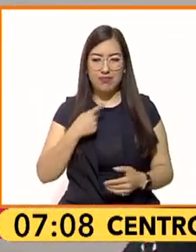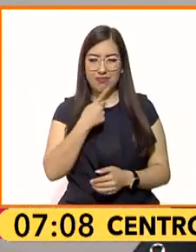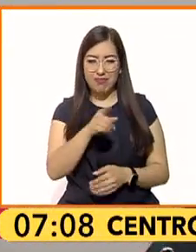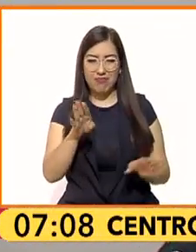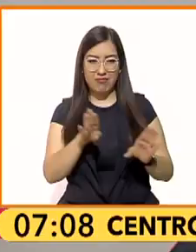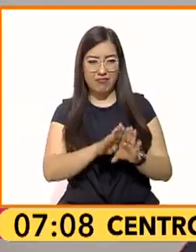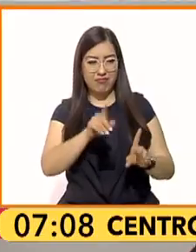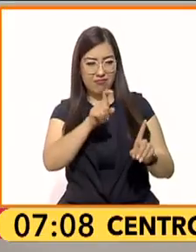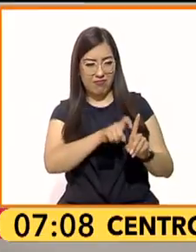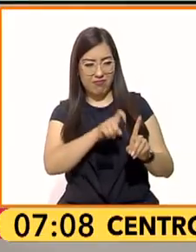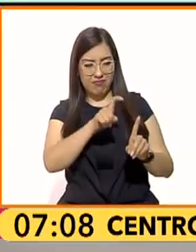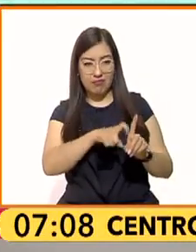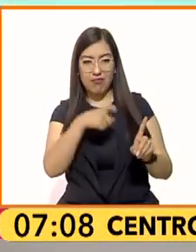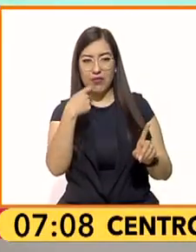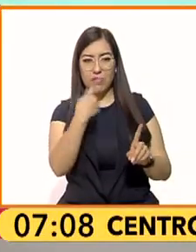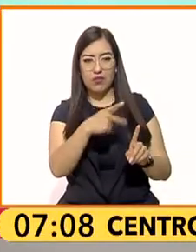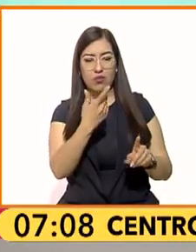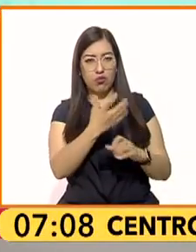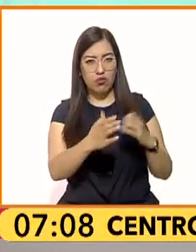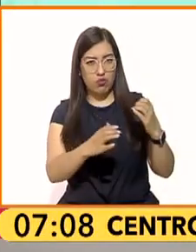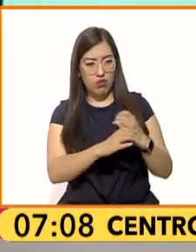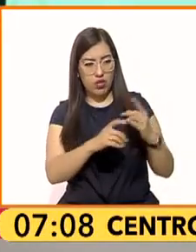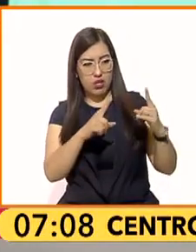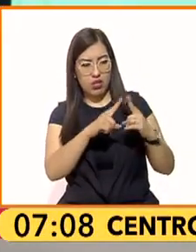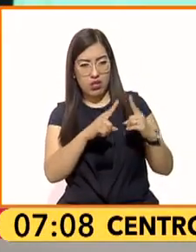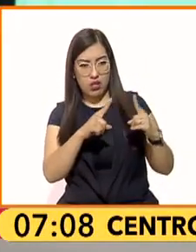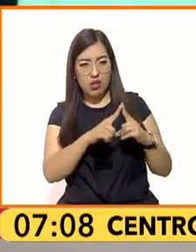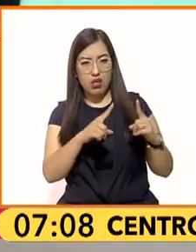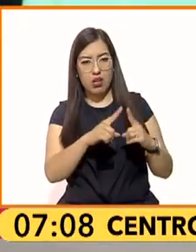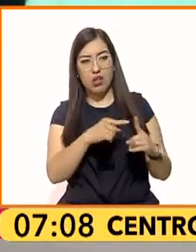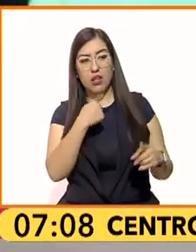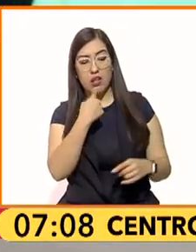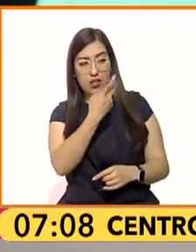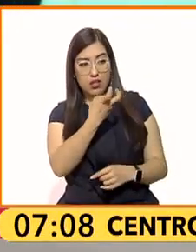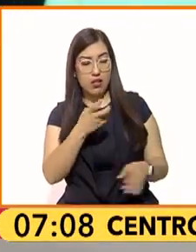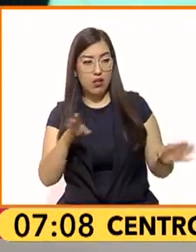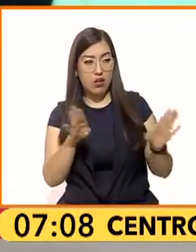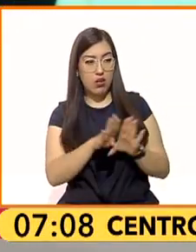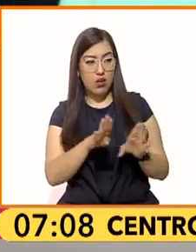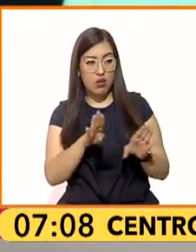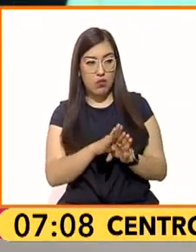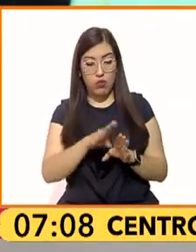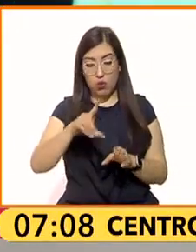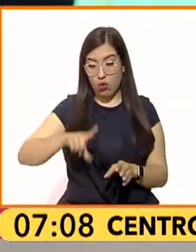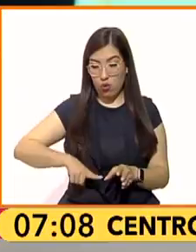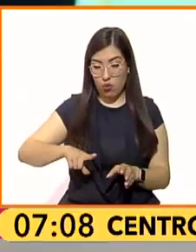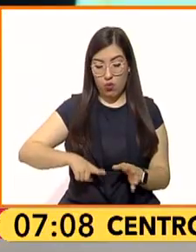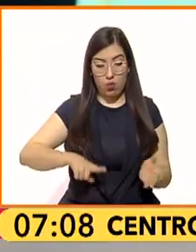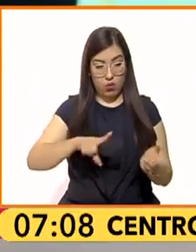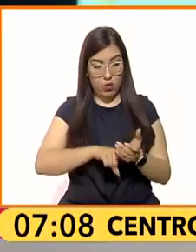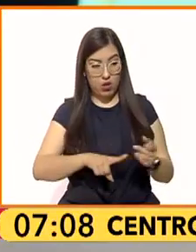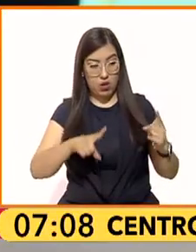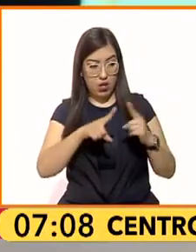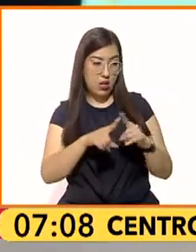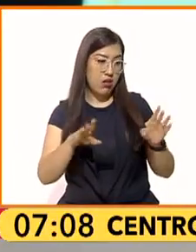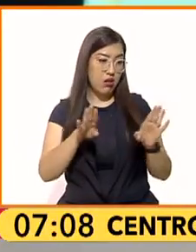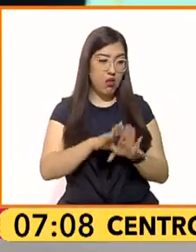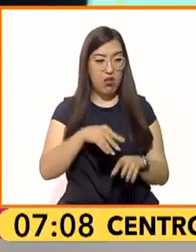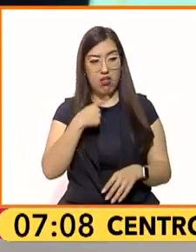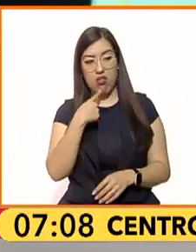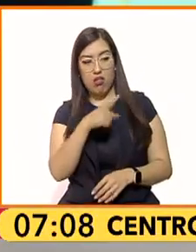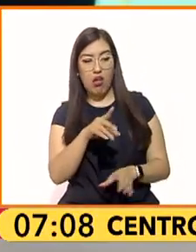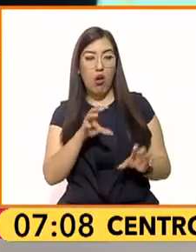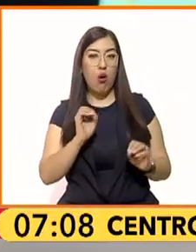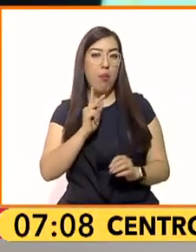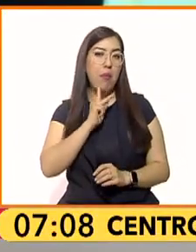sus homilías. Con consejos caseros no se gobierna la Iglesia, ¿no? Y así, ¿no? Papa del Sur,